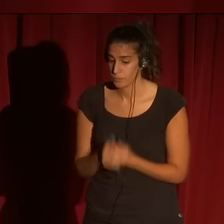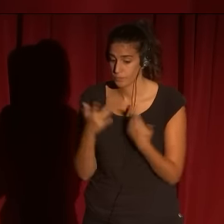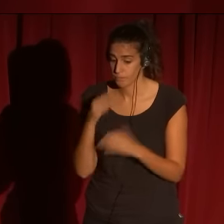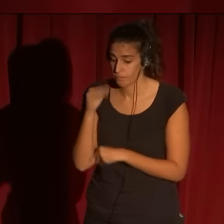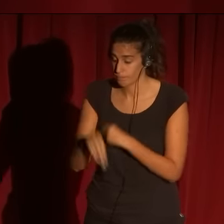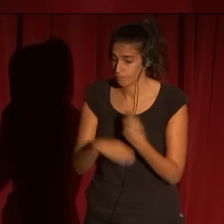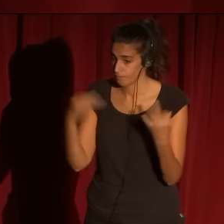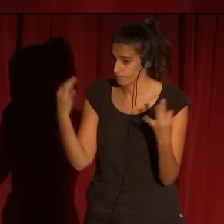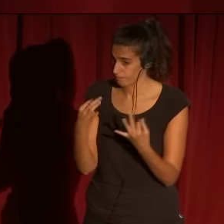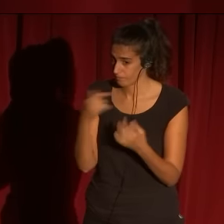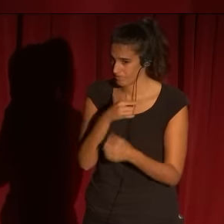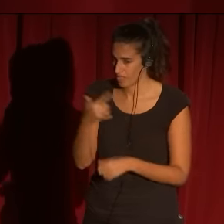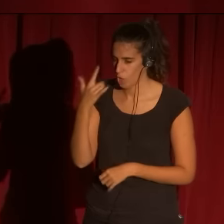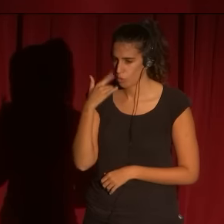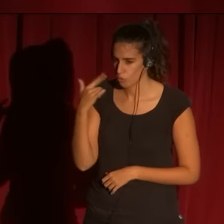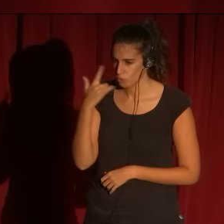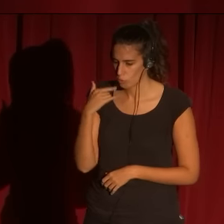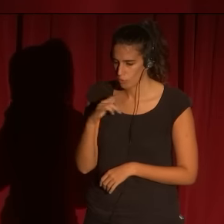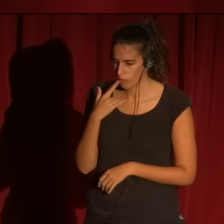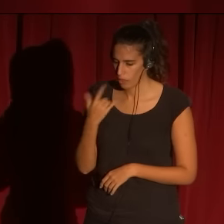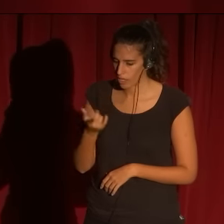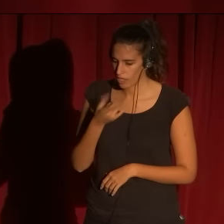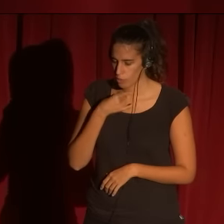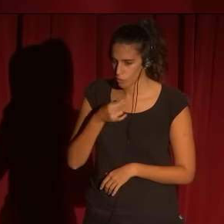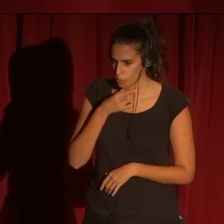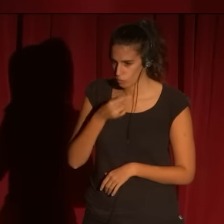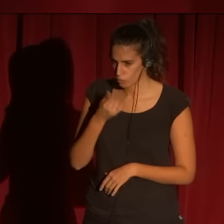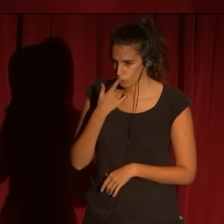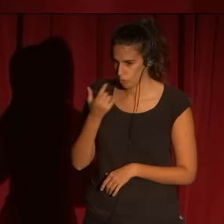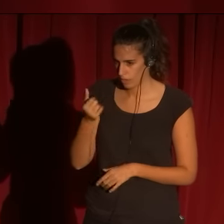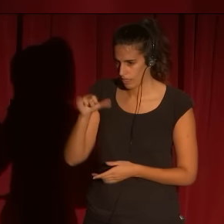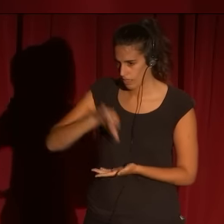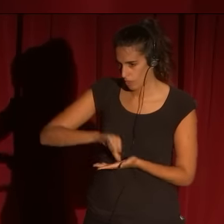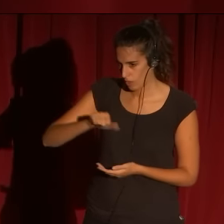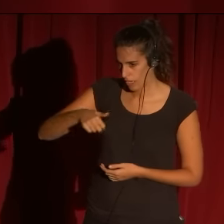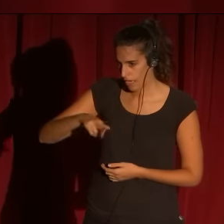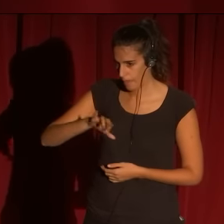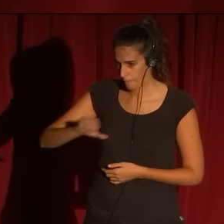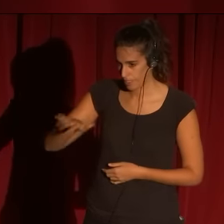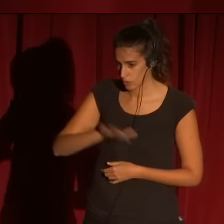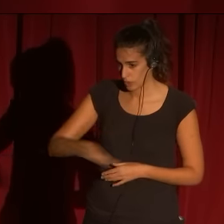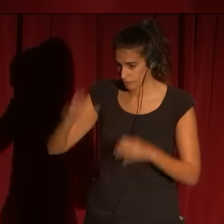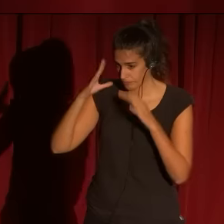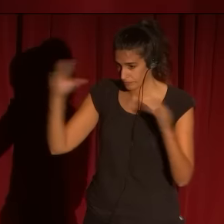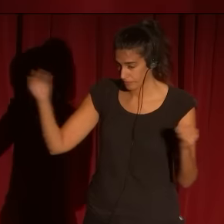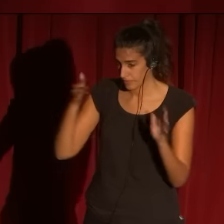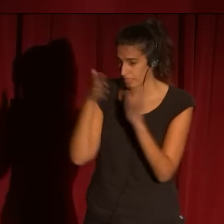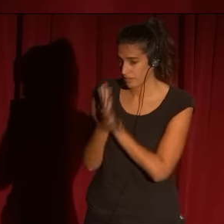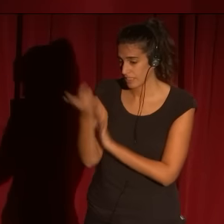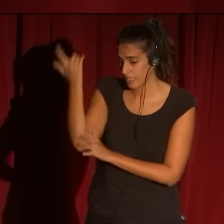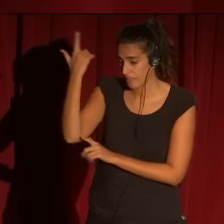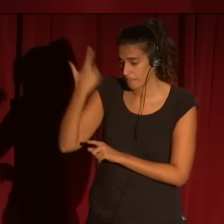lo que está pasando Es que él está acostumbrado a este a este gusto que predomina en la ciudad de amberes en los Países Bajos meridionales que no es el